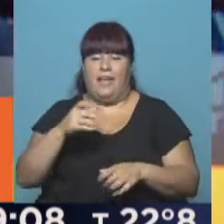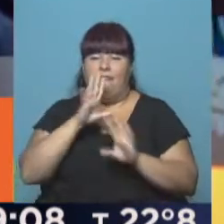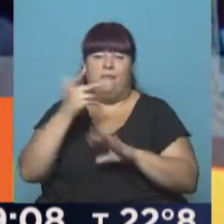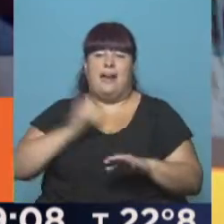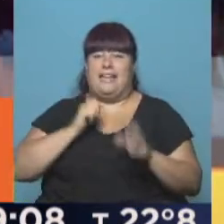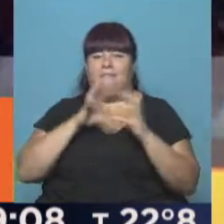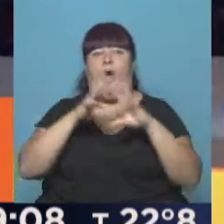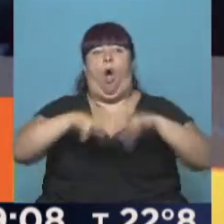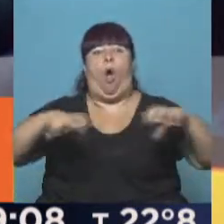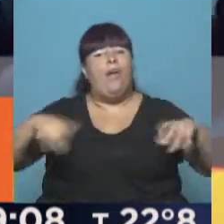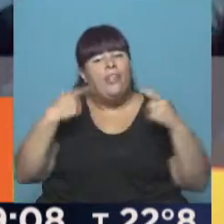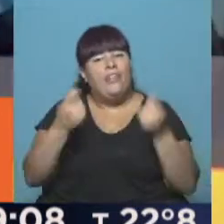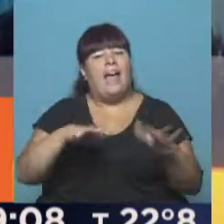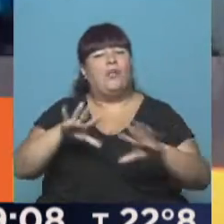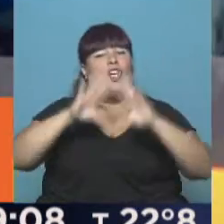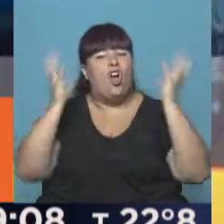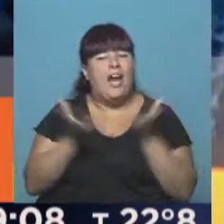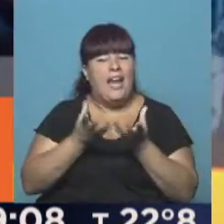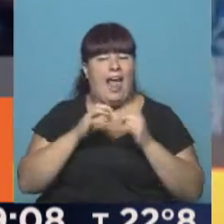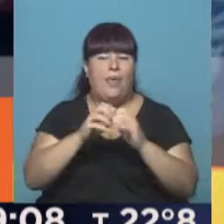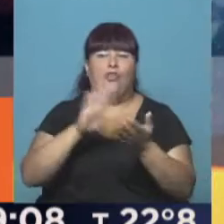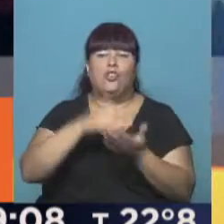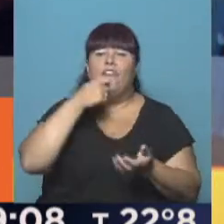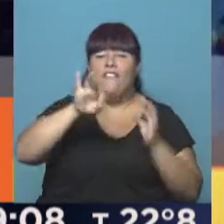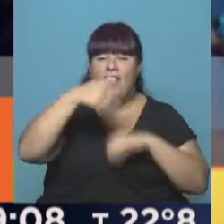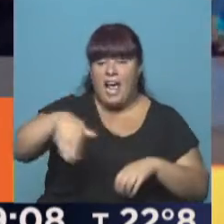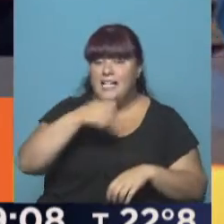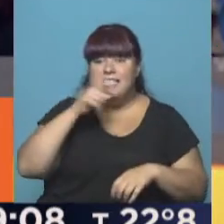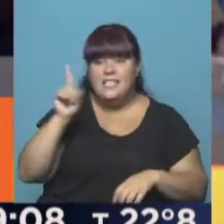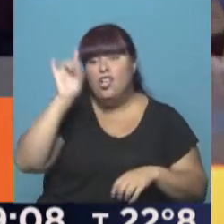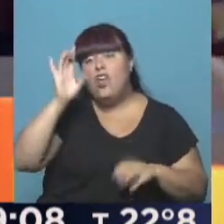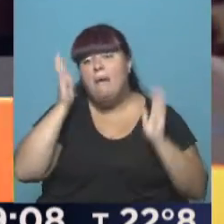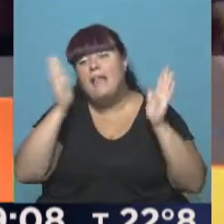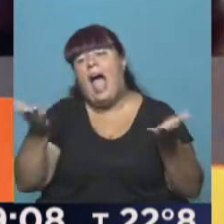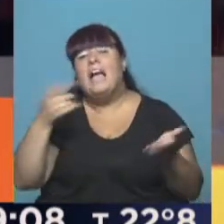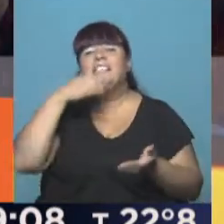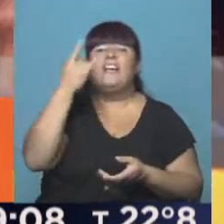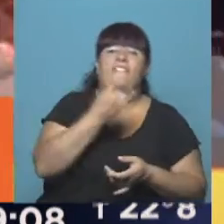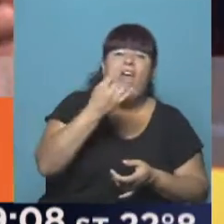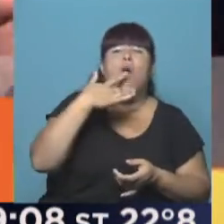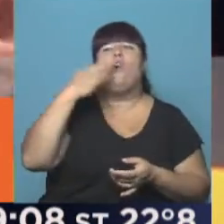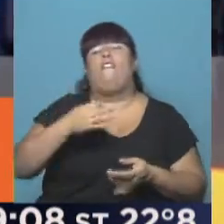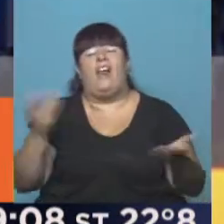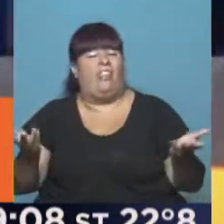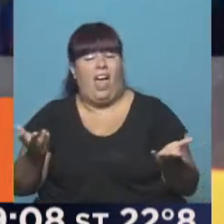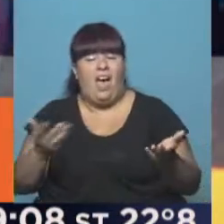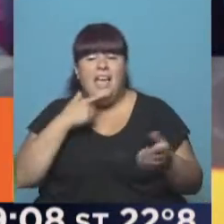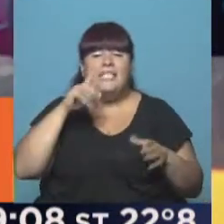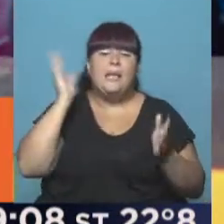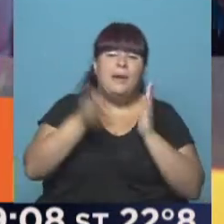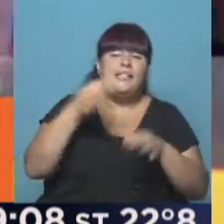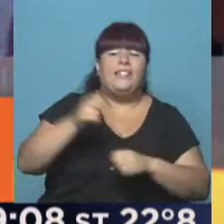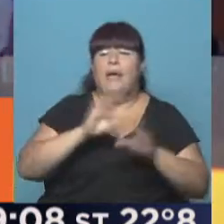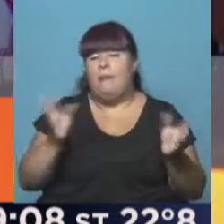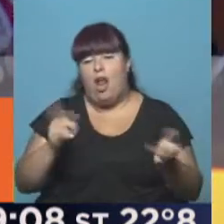manteros entonces debemos en un contexto más global a la discusión de los manteros porque si no nos quedamos solamente en si es legal es ilegal o si la represión está bien o está